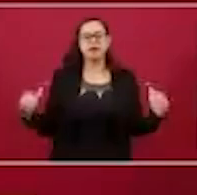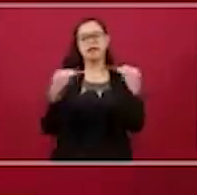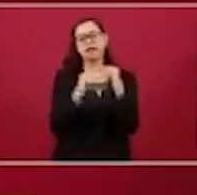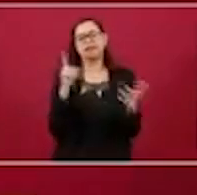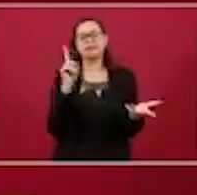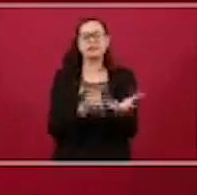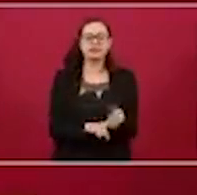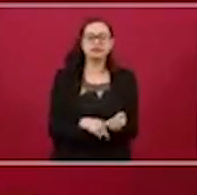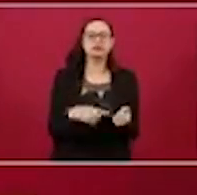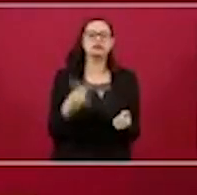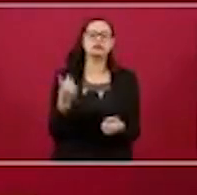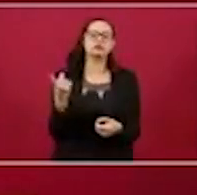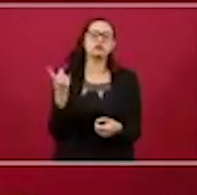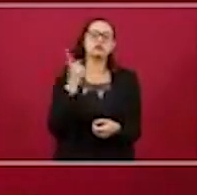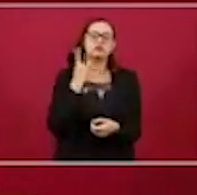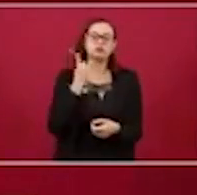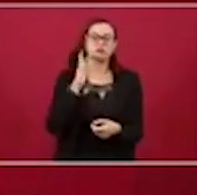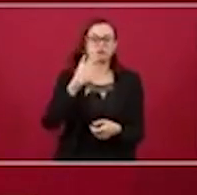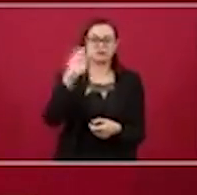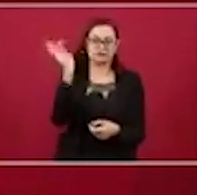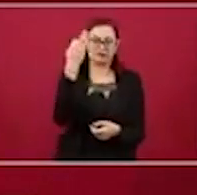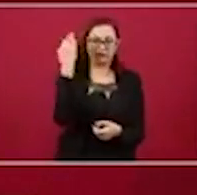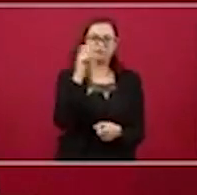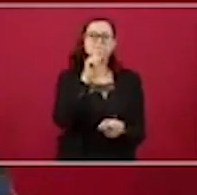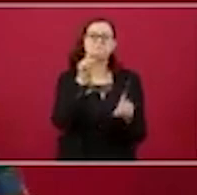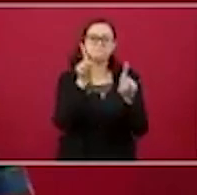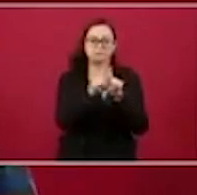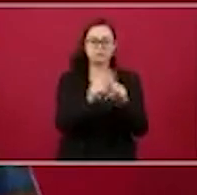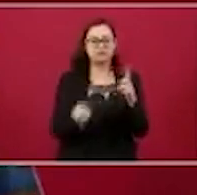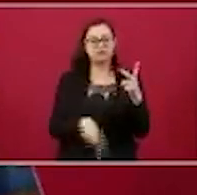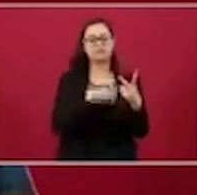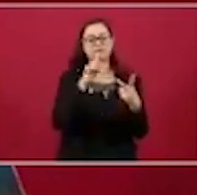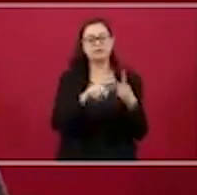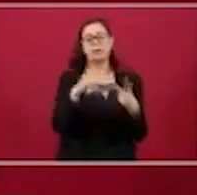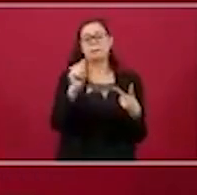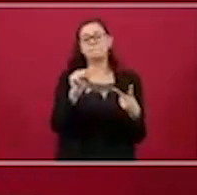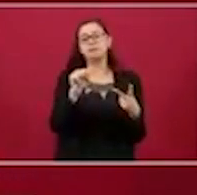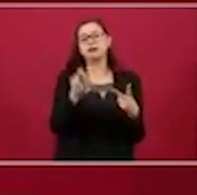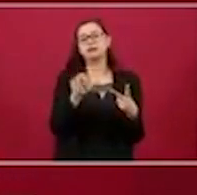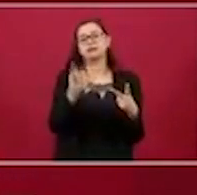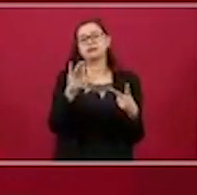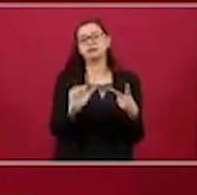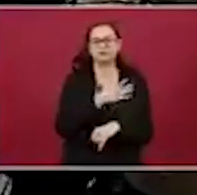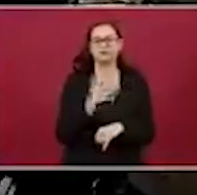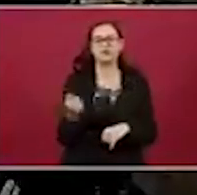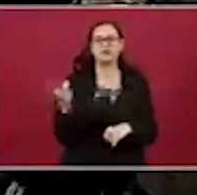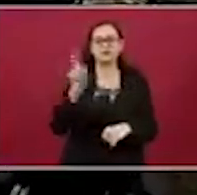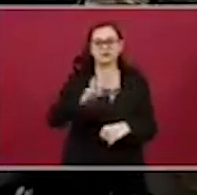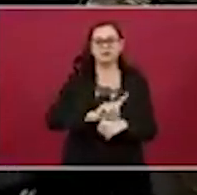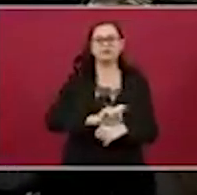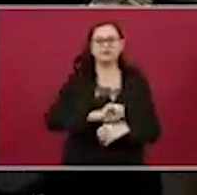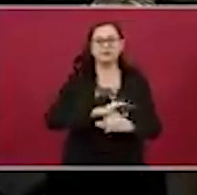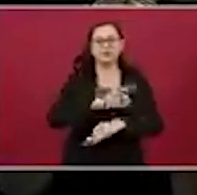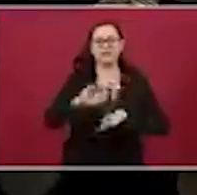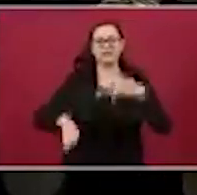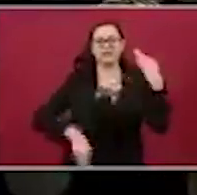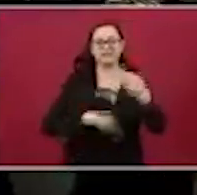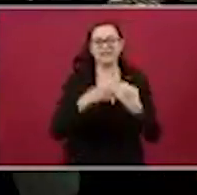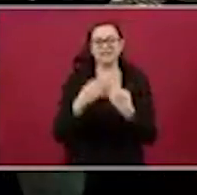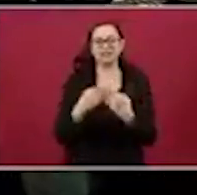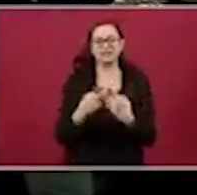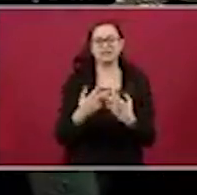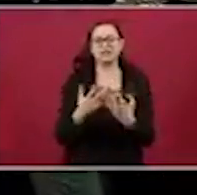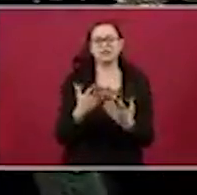la titular de la secretaría de gobernación olga sánchez cordero dio a conocer la terna que se eligió por unanimidad para dirigir el instituto